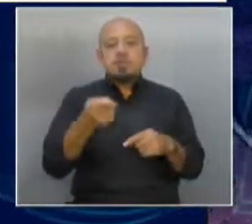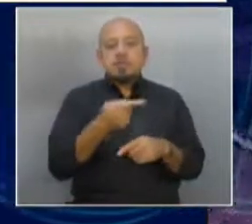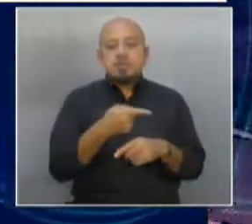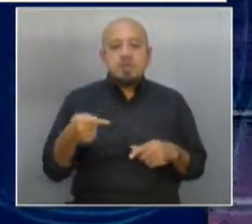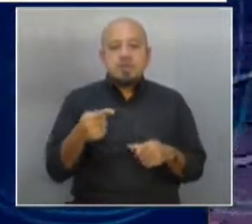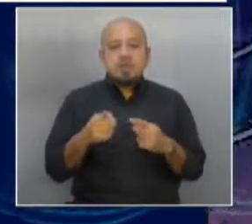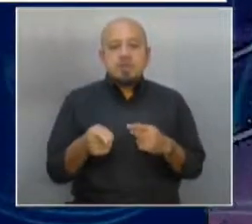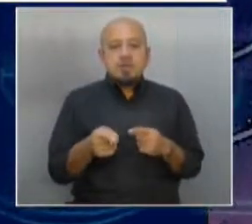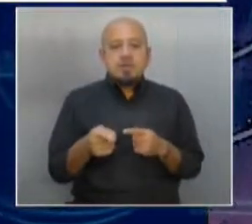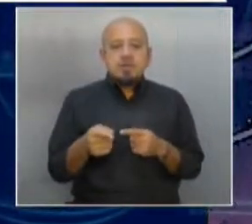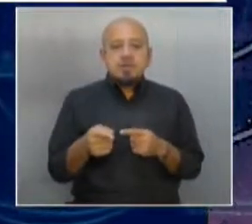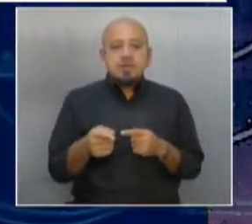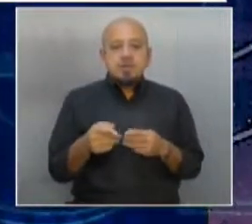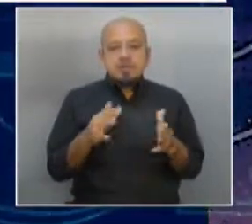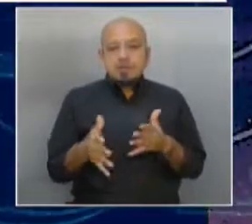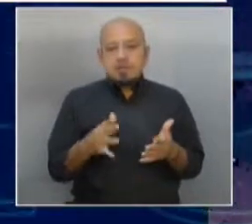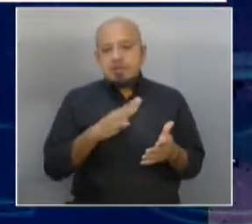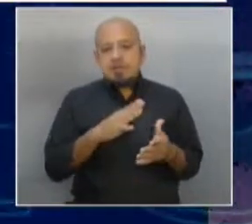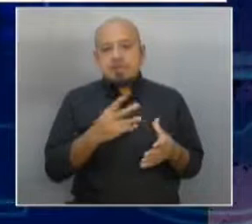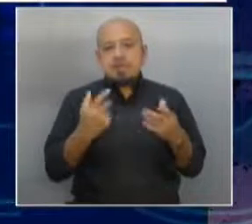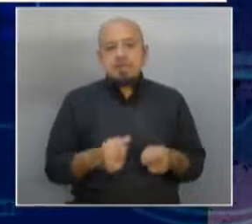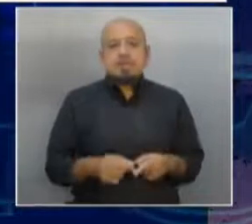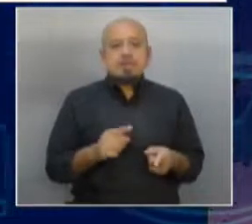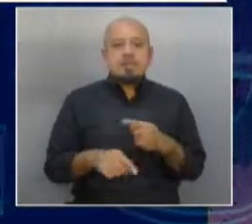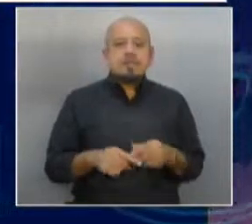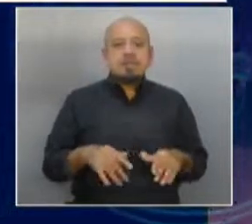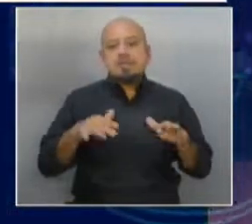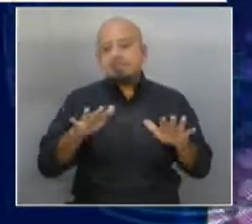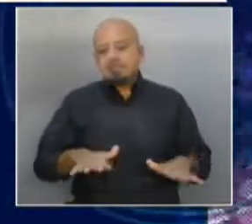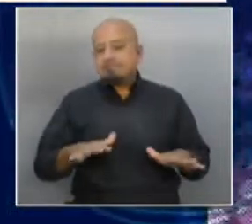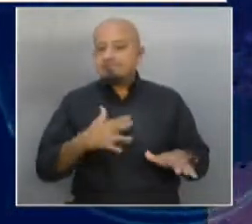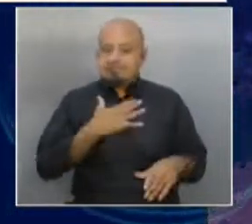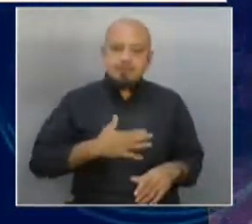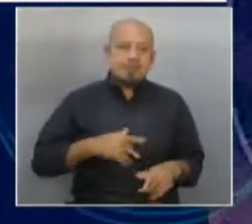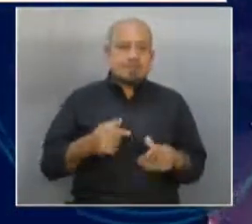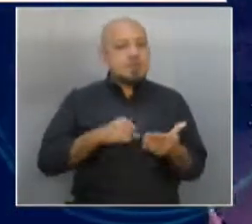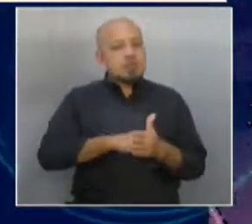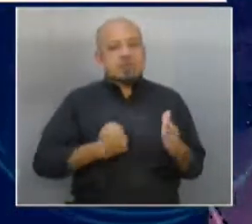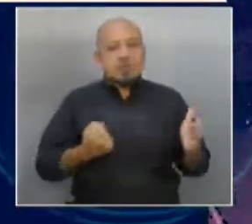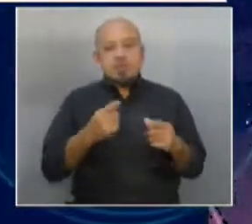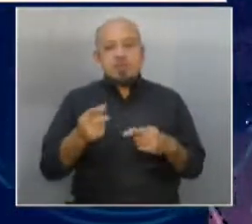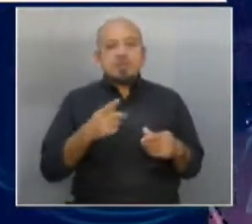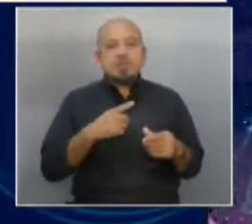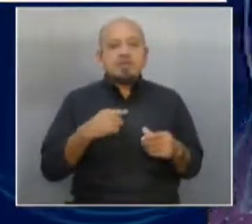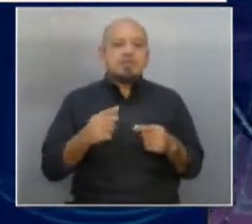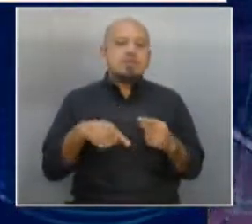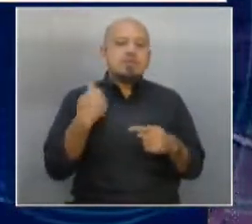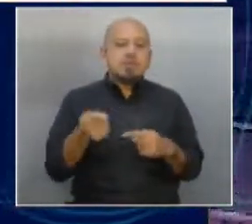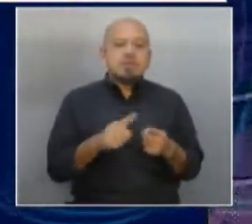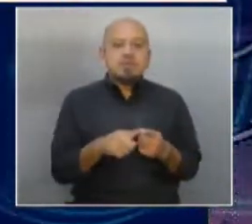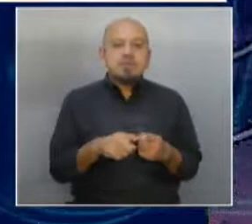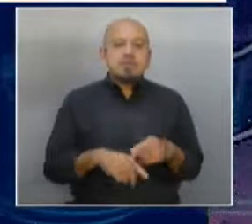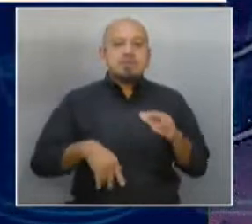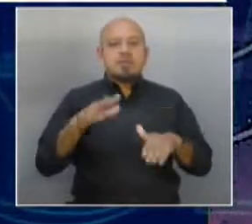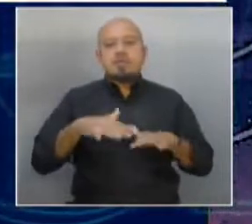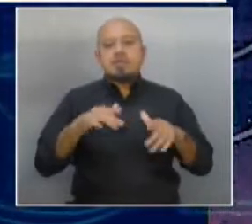a Imanol recién, Imanol dice, pa, tenía toda la gana de ir ahora, vos dijiste, bueno, tranquilo, yo estoy más tranquilo, vamos con más fuerza, guardamos fuerza. Sí, depende